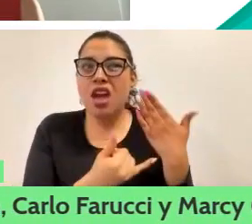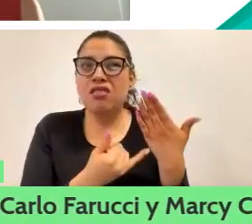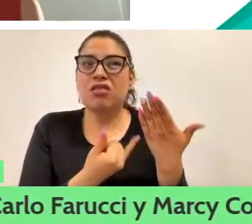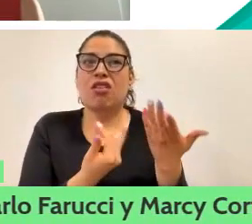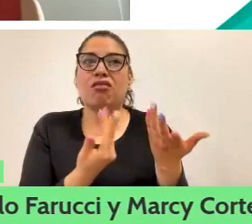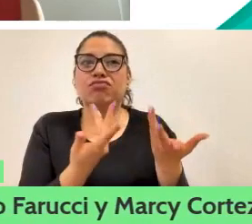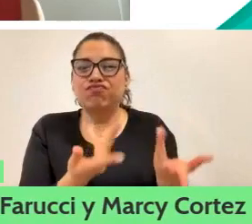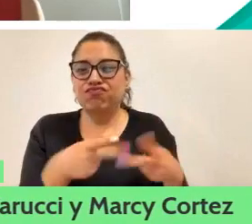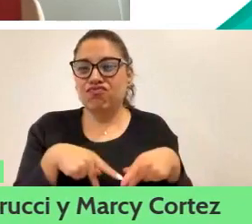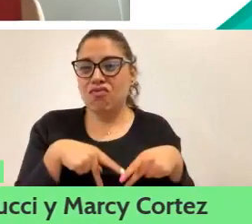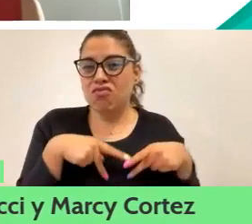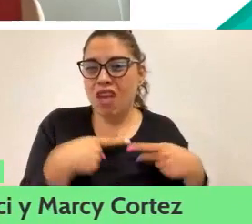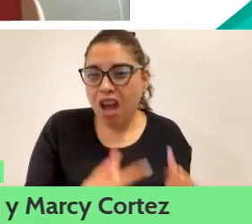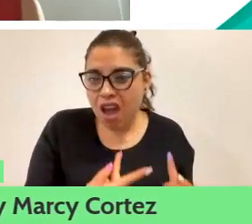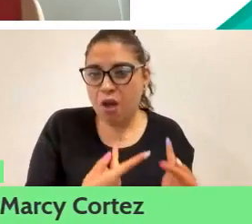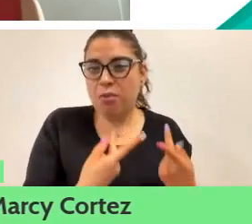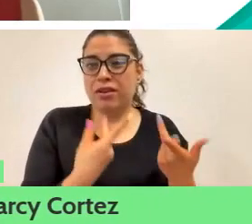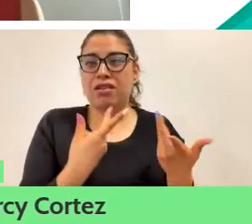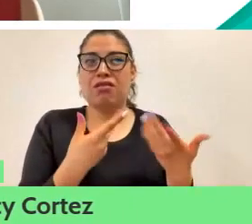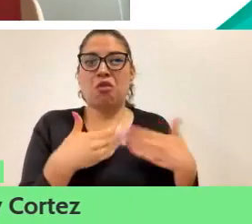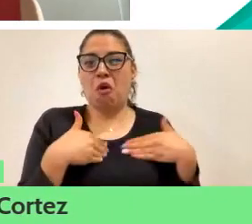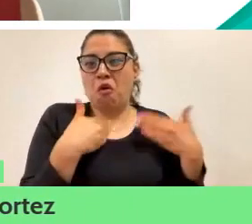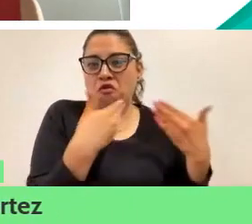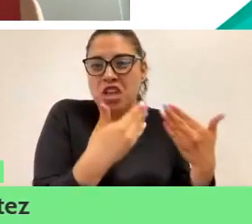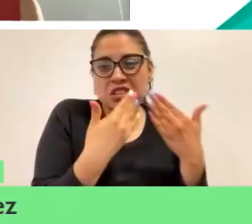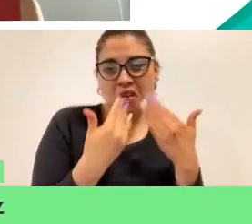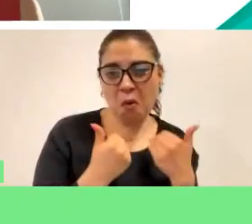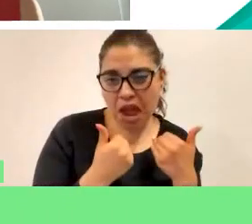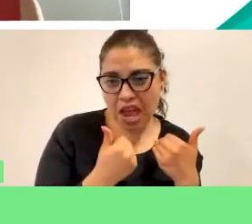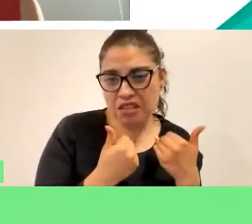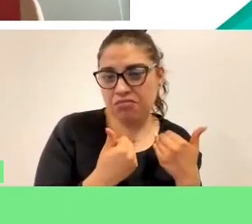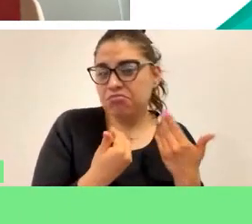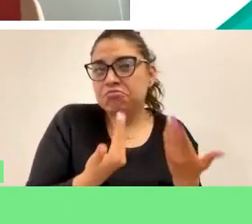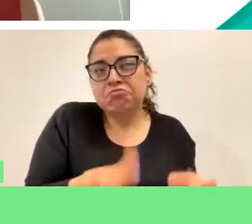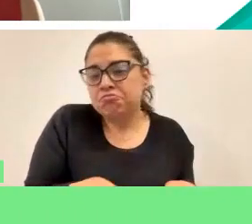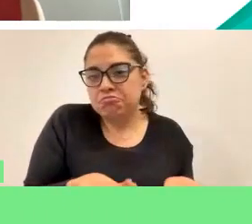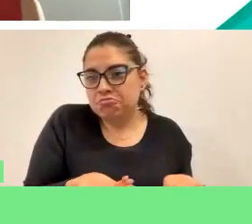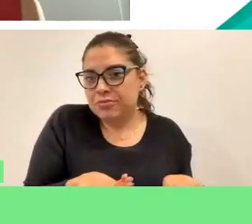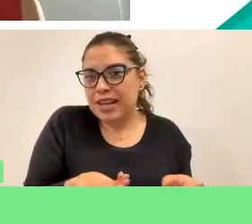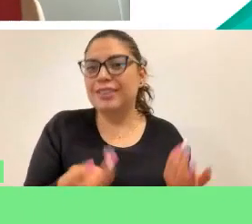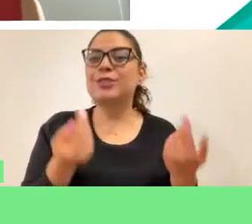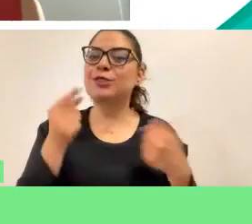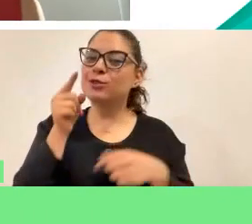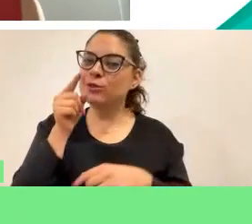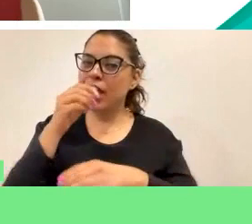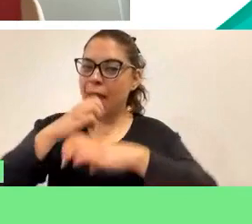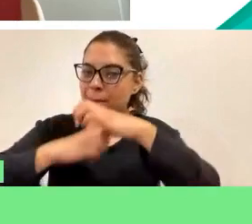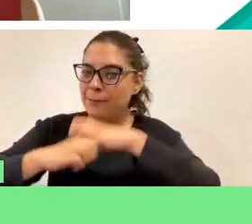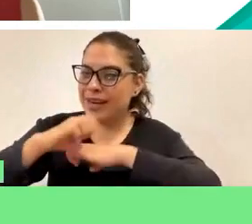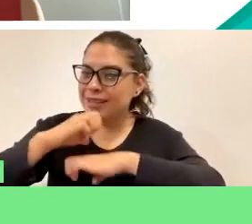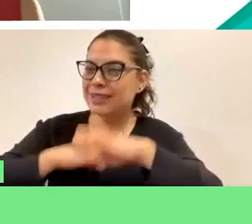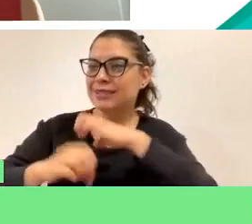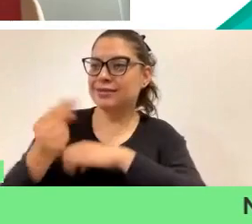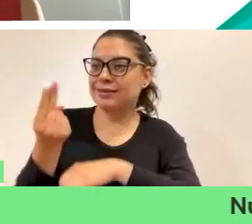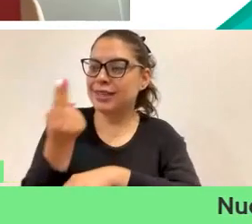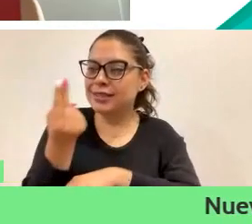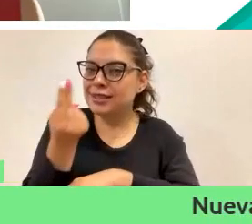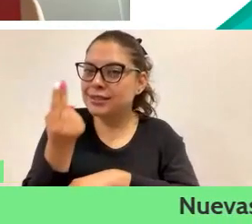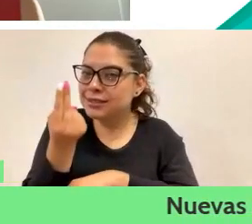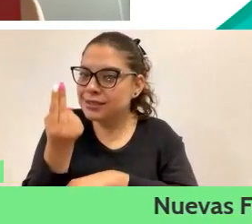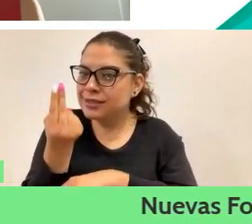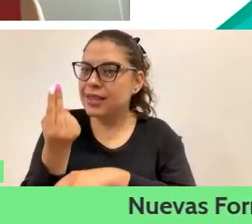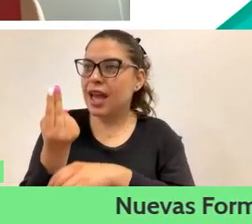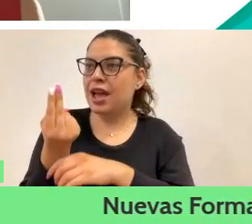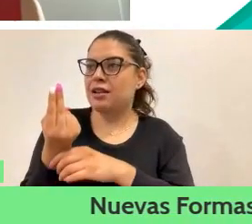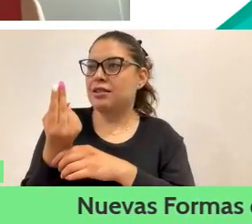proyecto detrás, este proyecto en el que confías realmente y que es un buen proyecto, tienes que pensar en grande. Y luego, pues, tienes que buscar las formas de involucrar